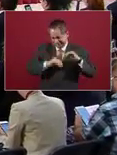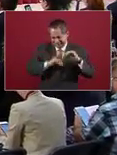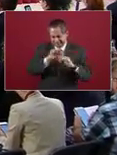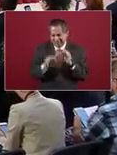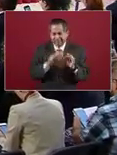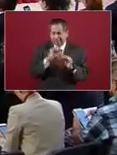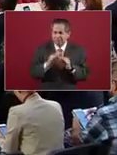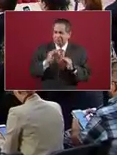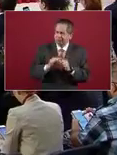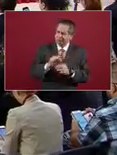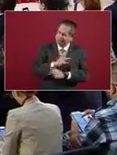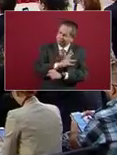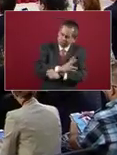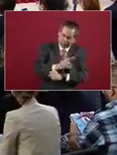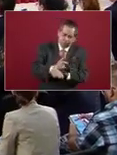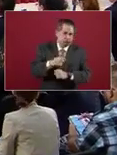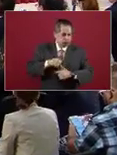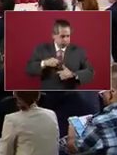para emergencia,